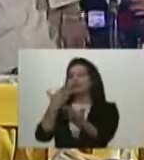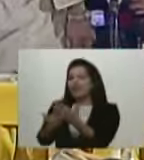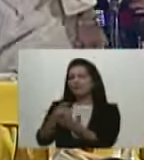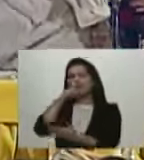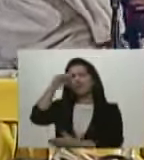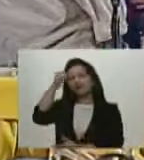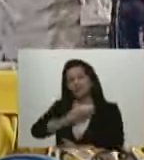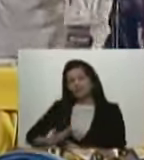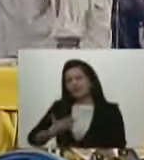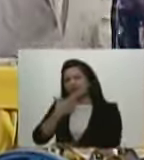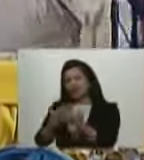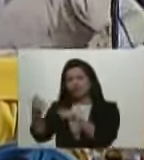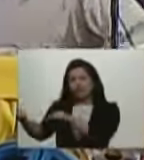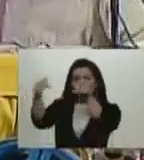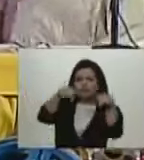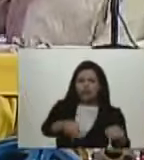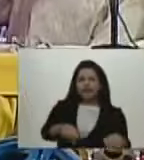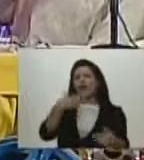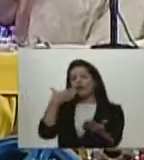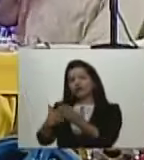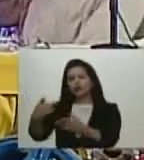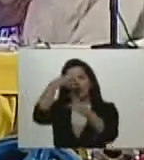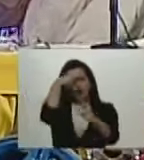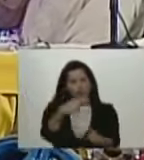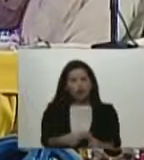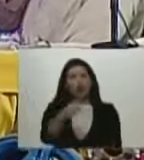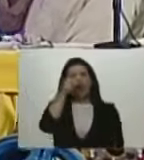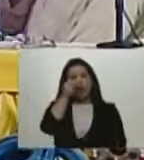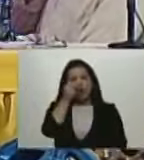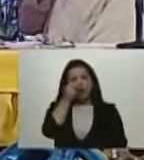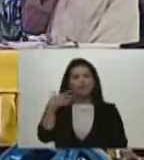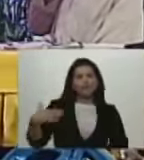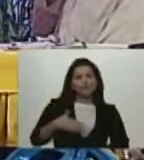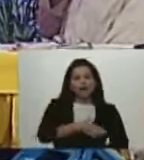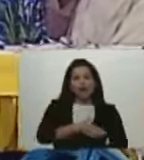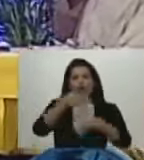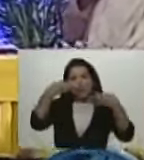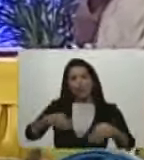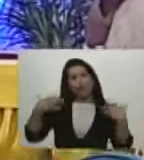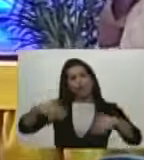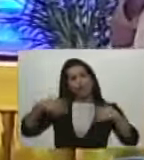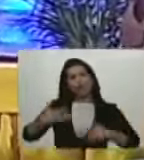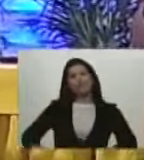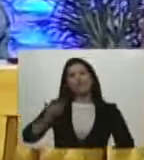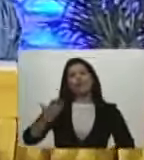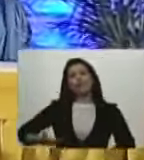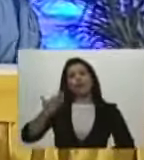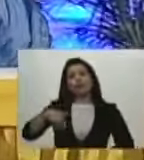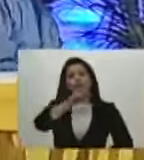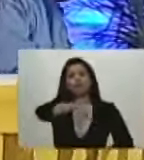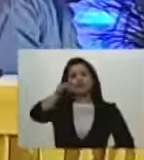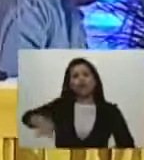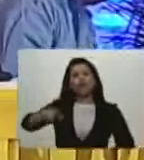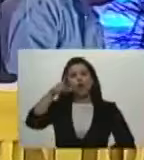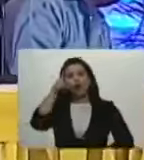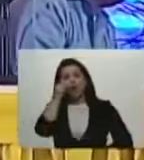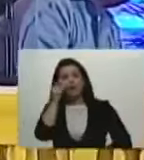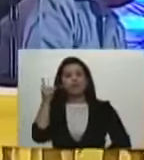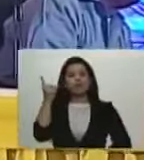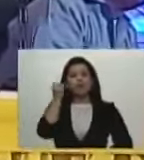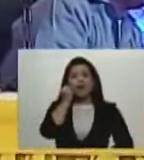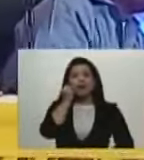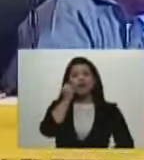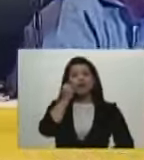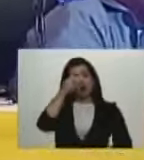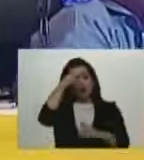por este homenaje a Rafael Urdaneta que estimamos trascendente para los más nobles, los más loables y los